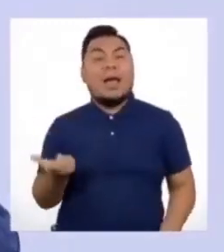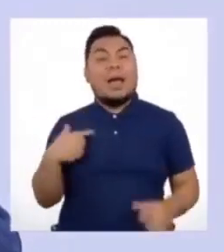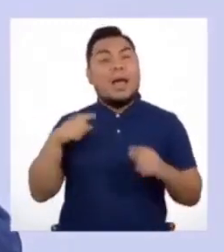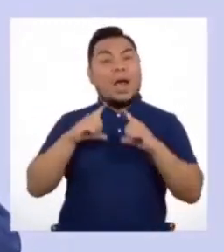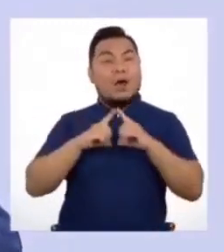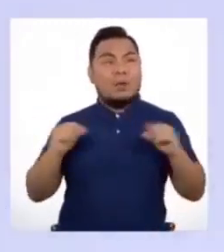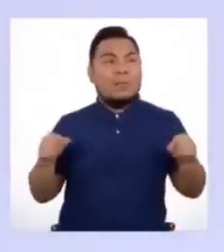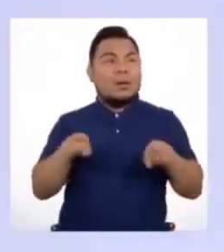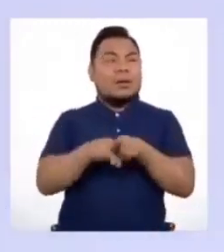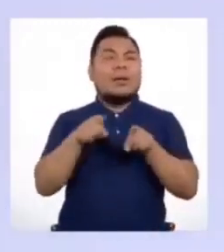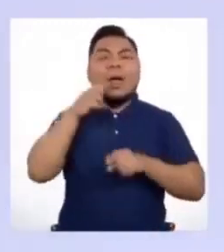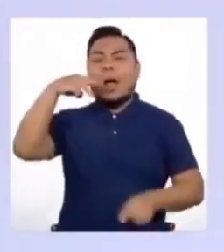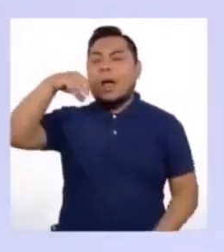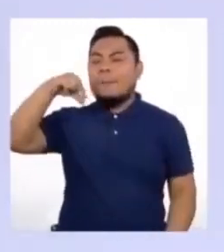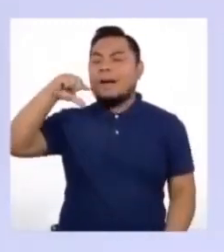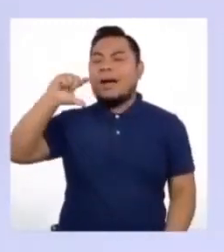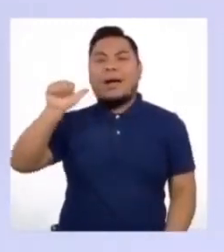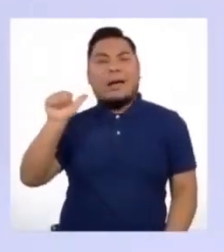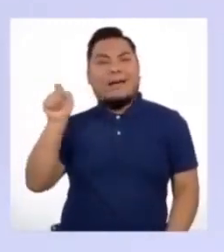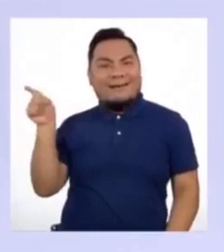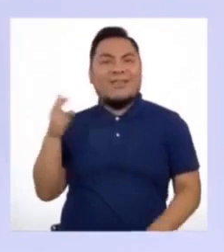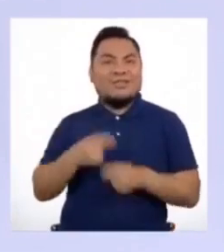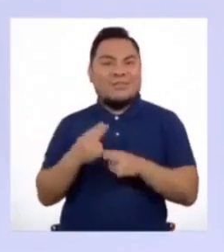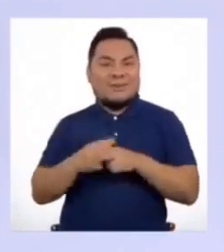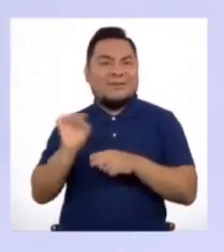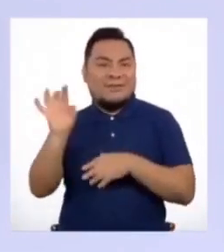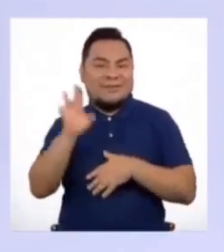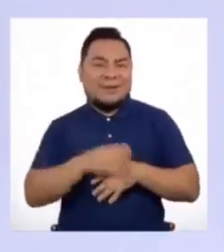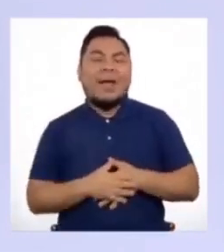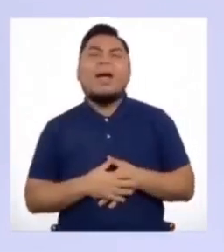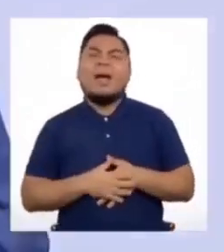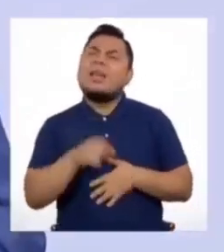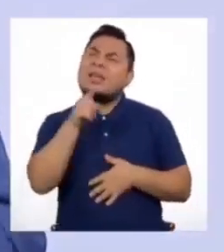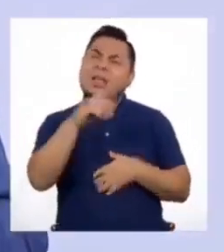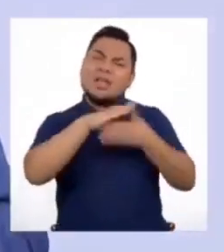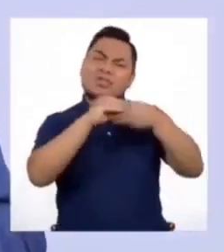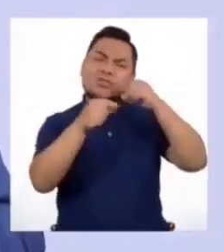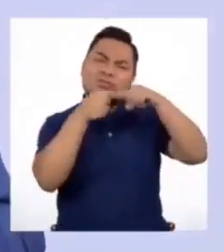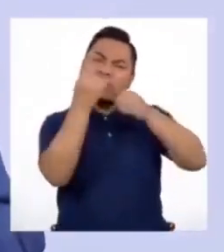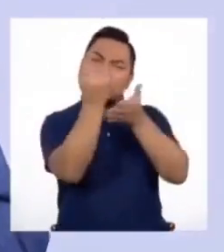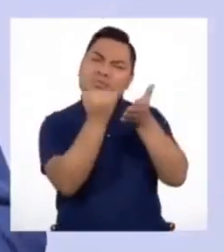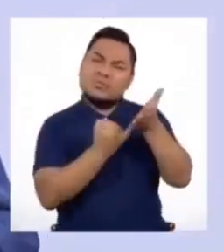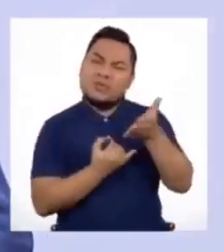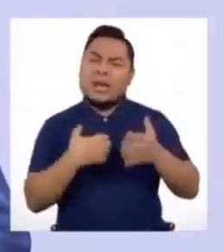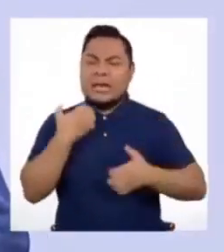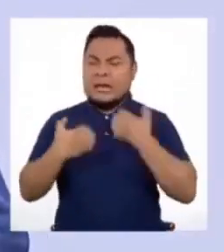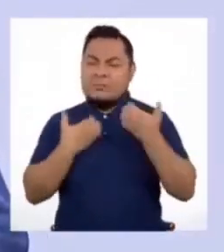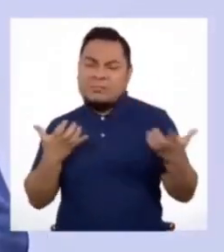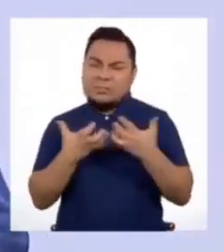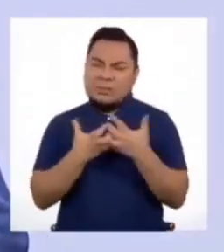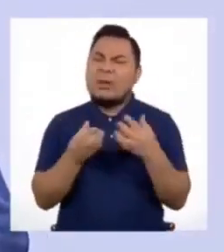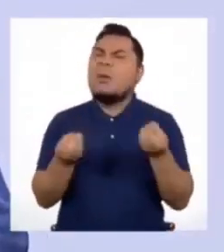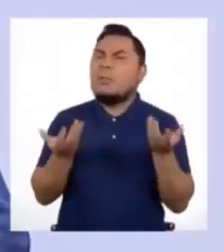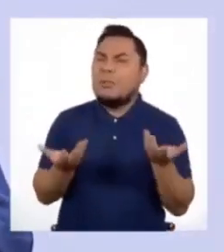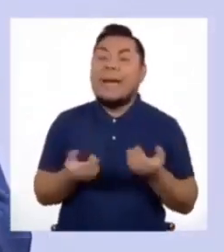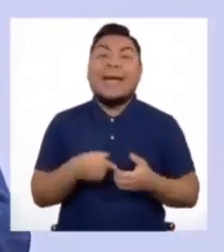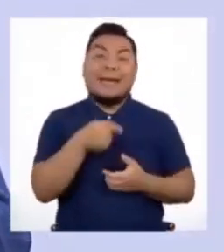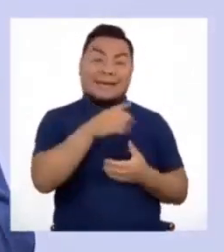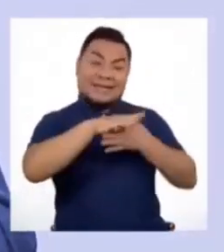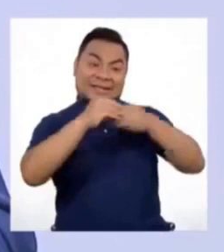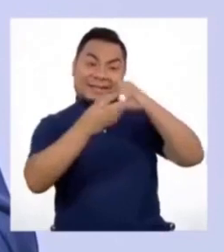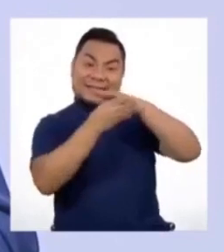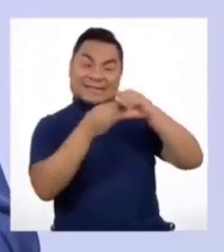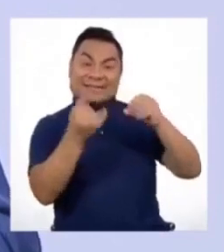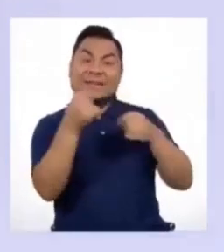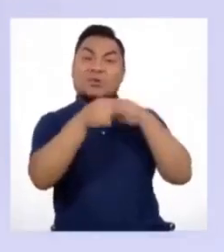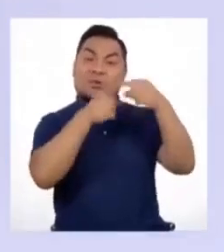dice manga. ¿Y cuál es la relación de las historietas con las emociones? Bueno, las historietas cuentan historias a través